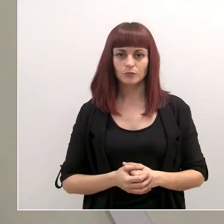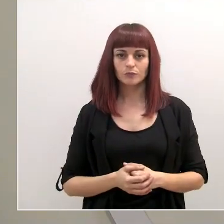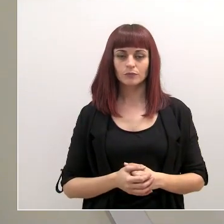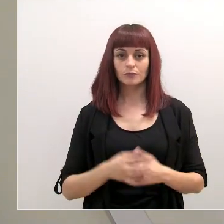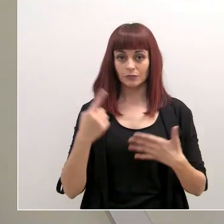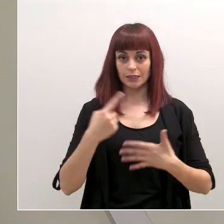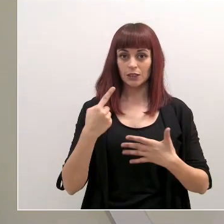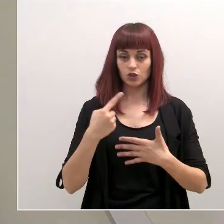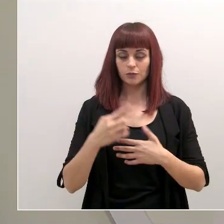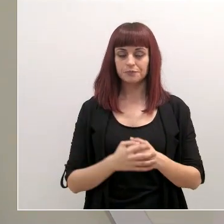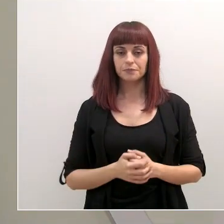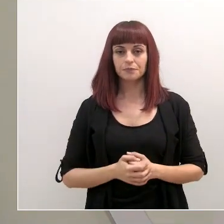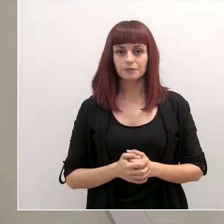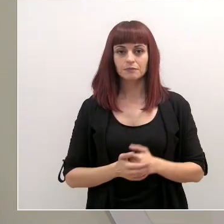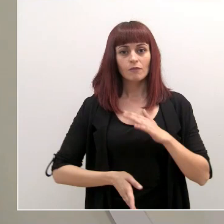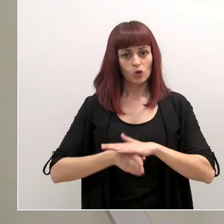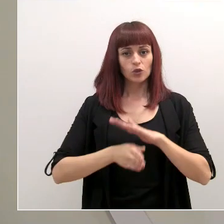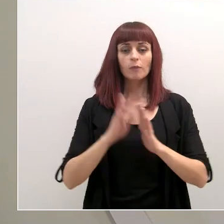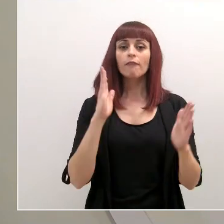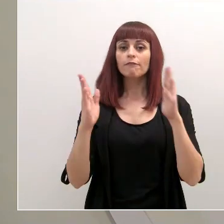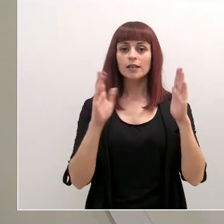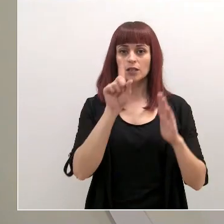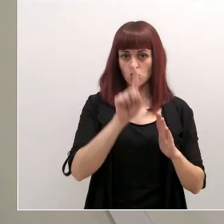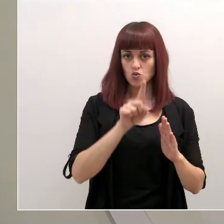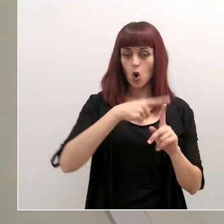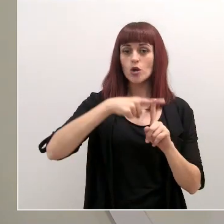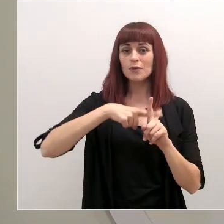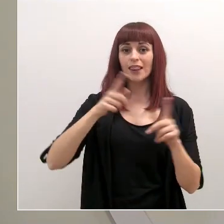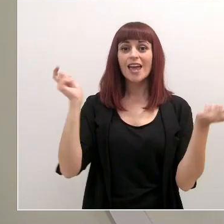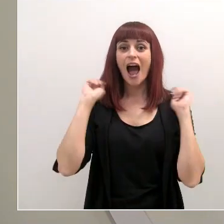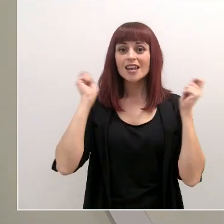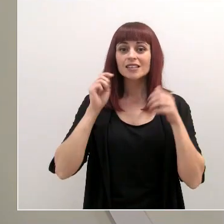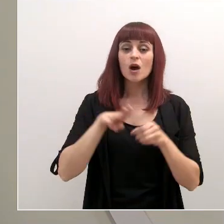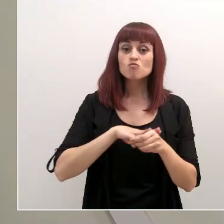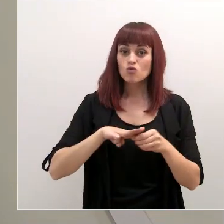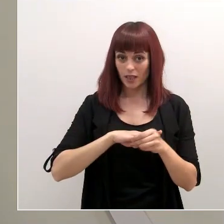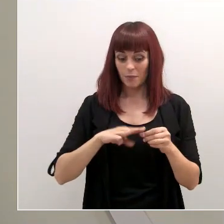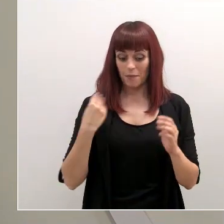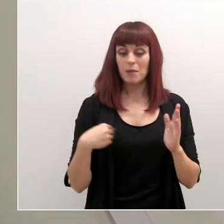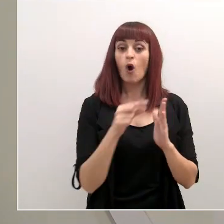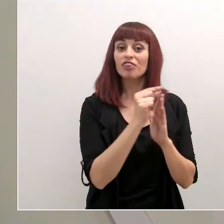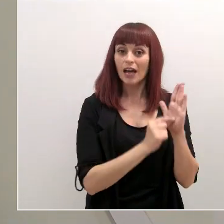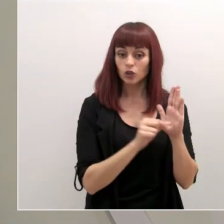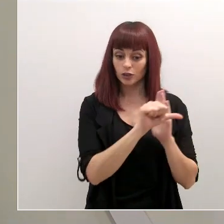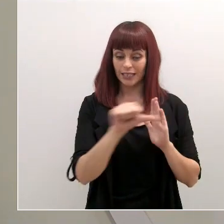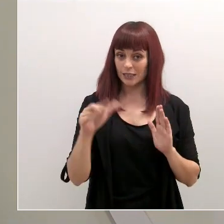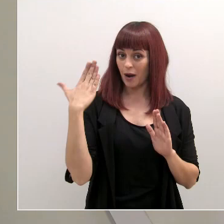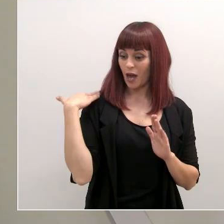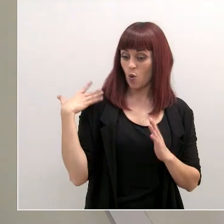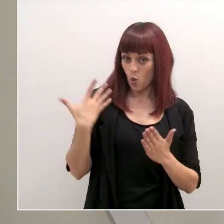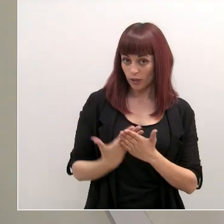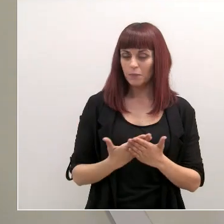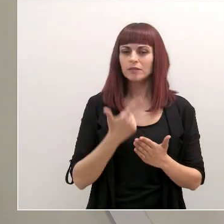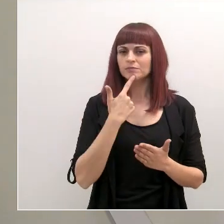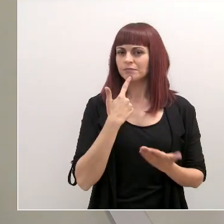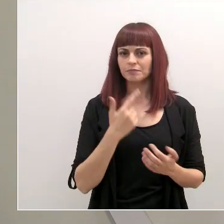Sexto, seguimos, por tanto, en fase 1 y el nivel de alerta municipal, según los datos de la última semana epidemiológica, son